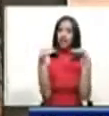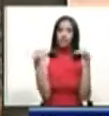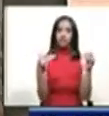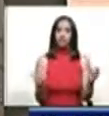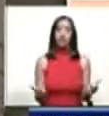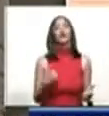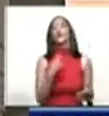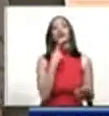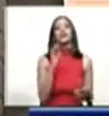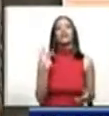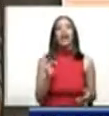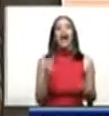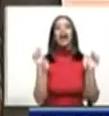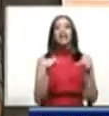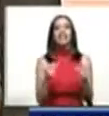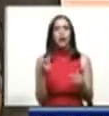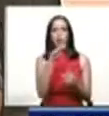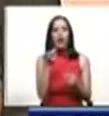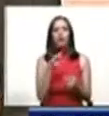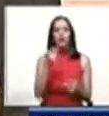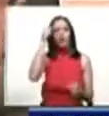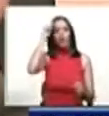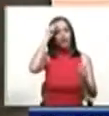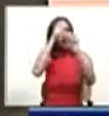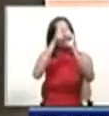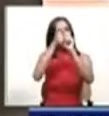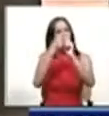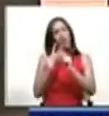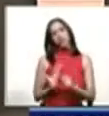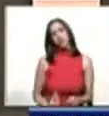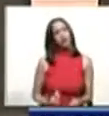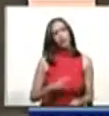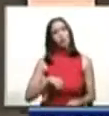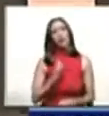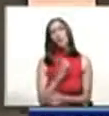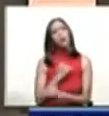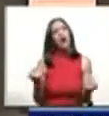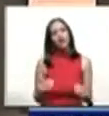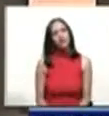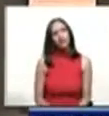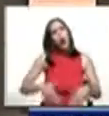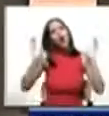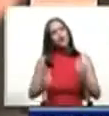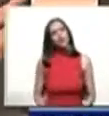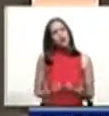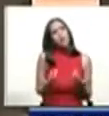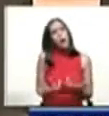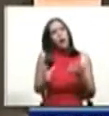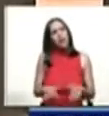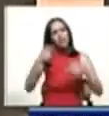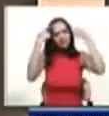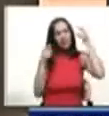Fidel, a la desesperanza, a que nosotros digamos, verga, no pudimos más. Verga, qué bolas, lo de Chávez que se